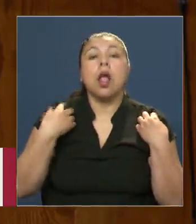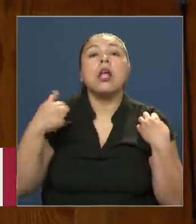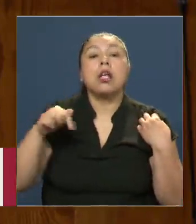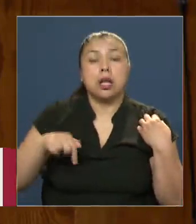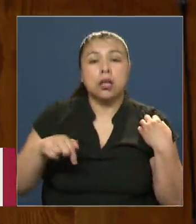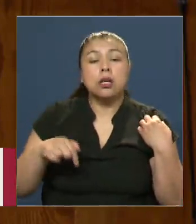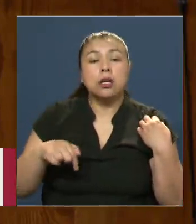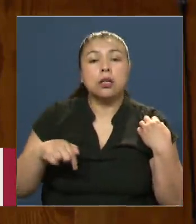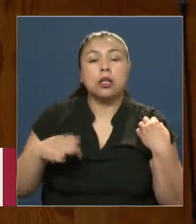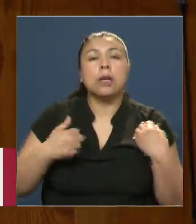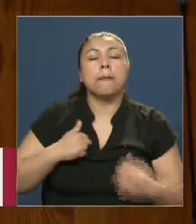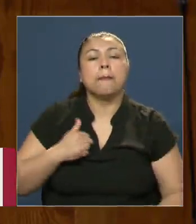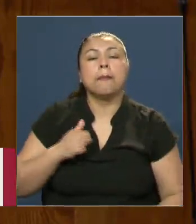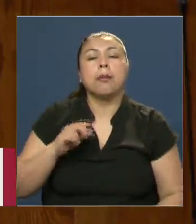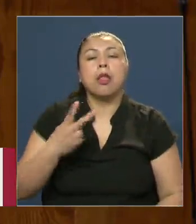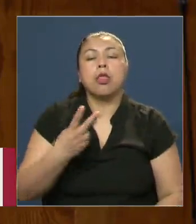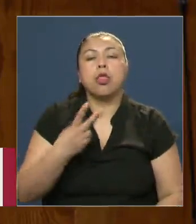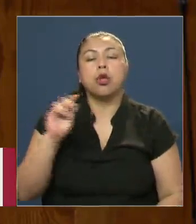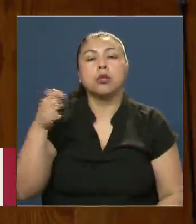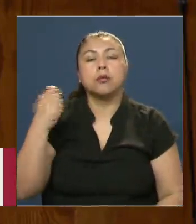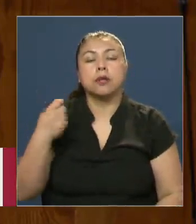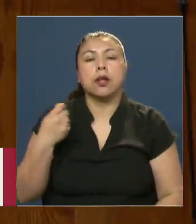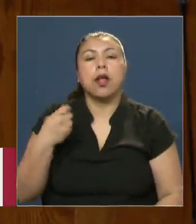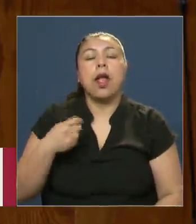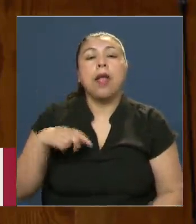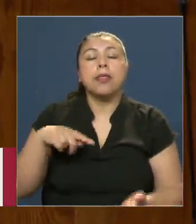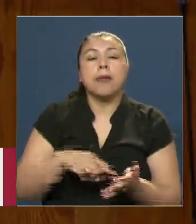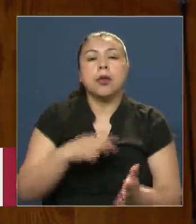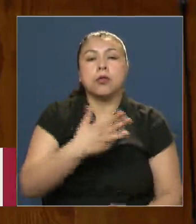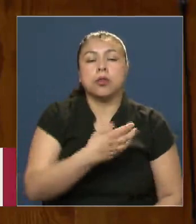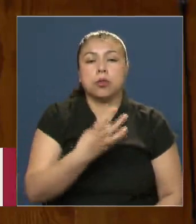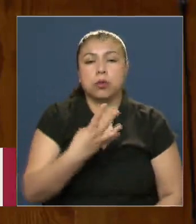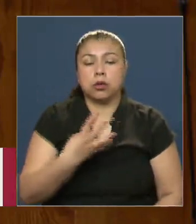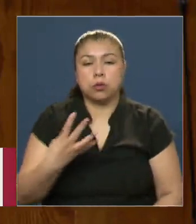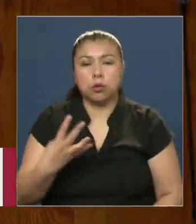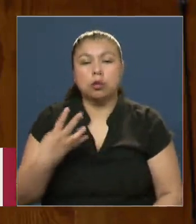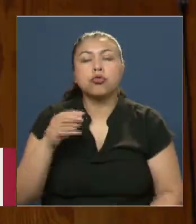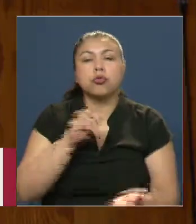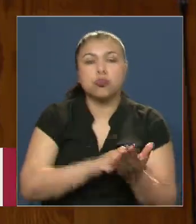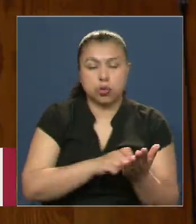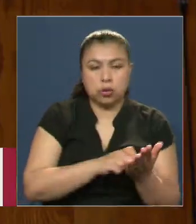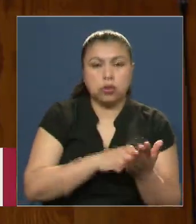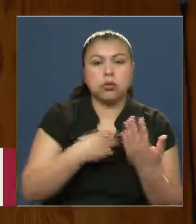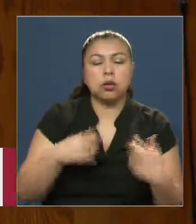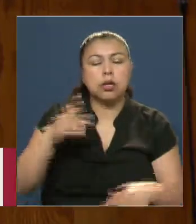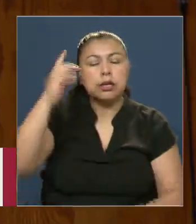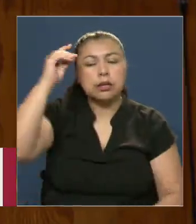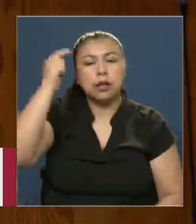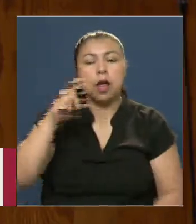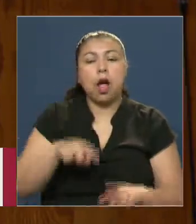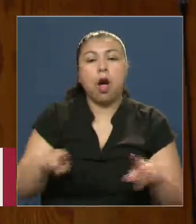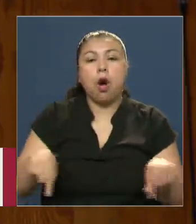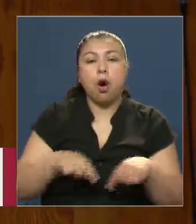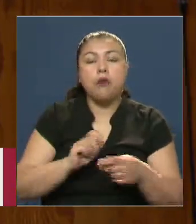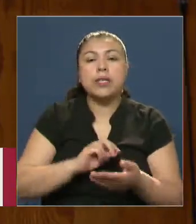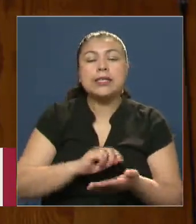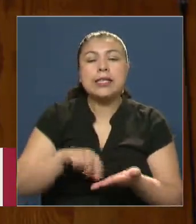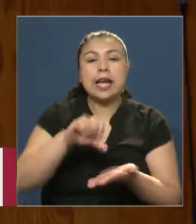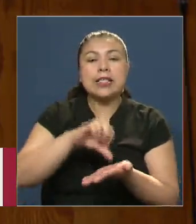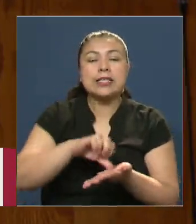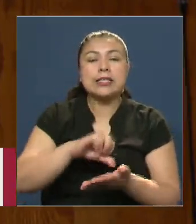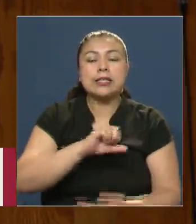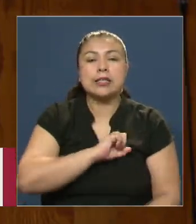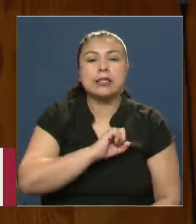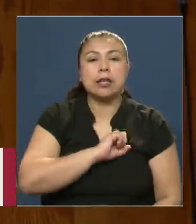Chile desde el 2 de septiembre de 1944, fecha en que se crea la Oficina Central Nacional